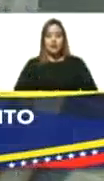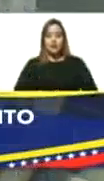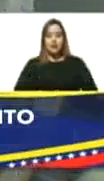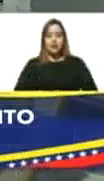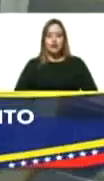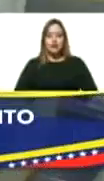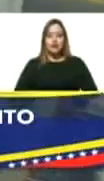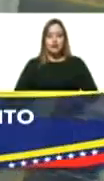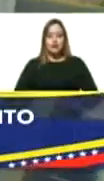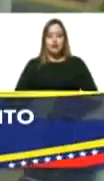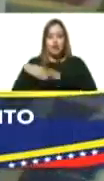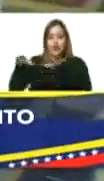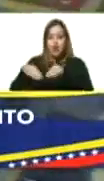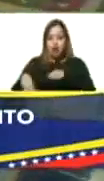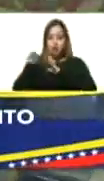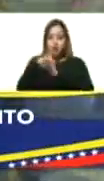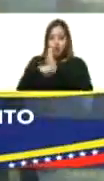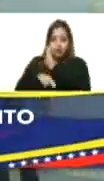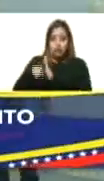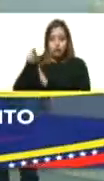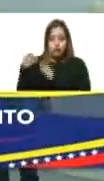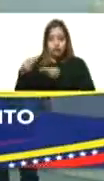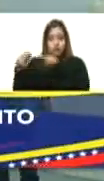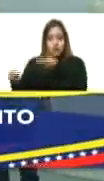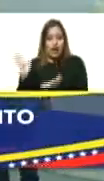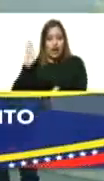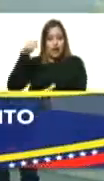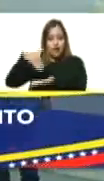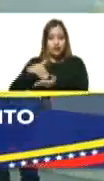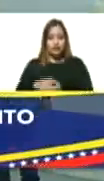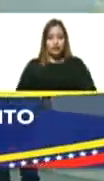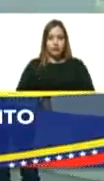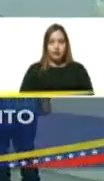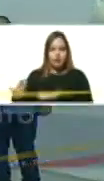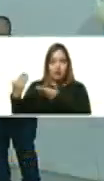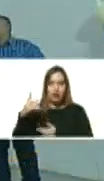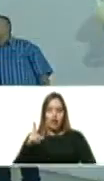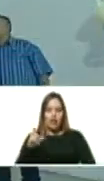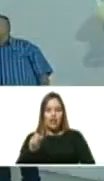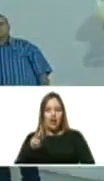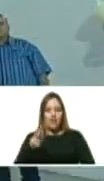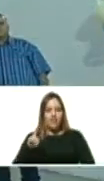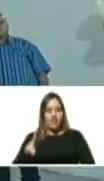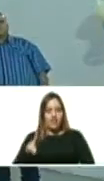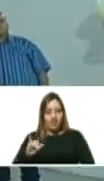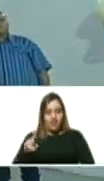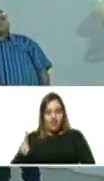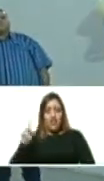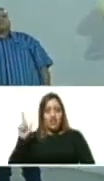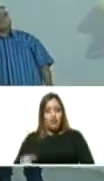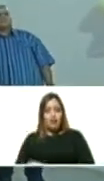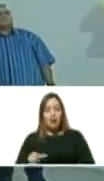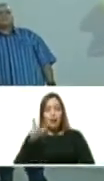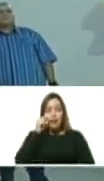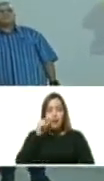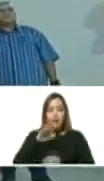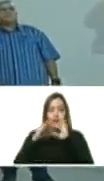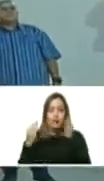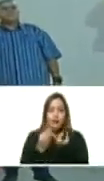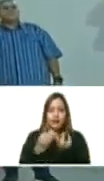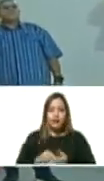cumplir las instrucciones que usted diera desde el Estado Aragua. Aquí está David, que es también padre de familia y familia que viene desde el Estado